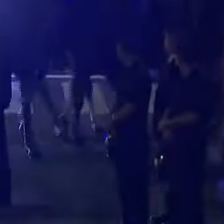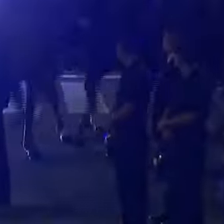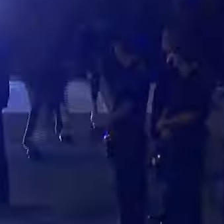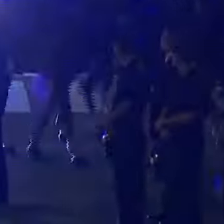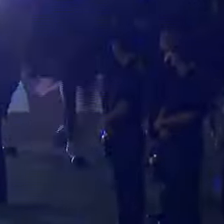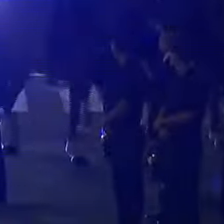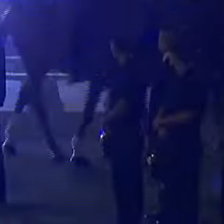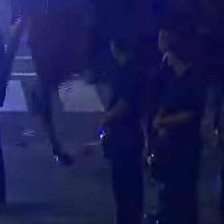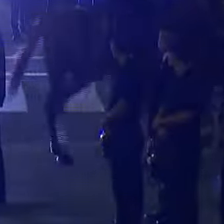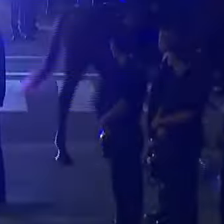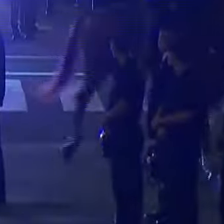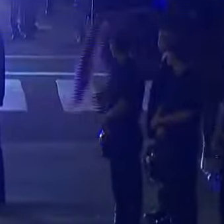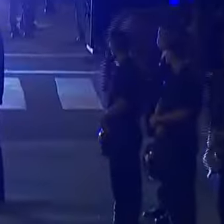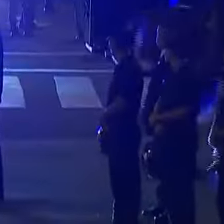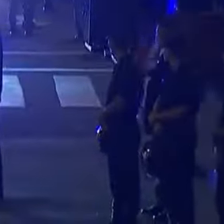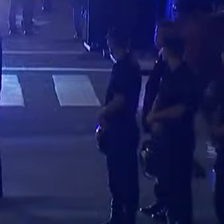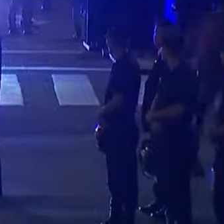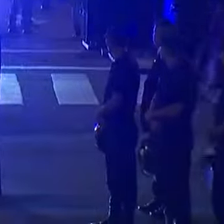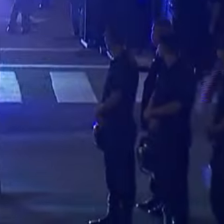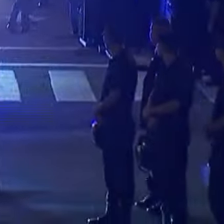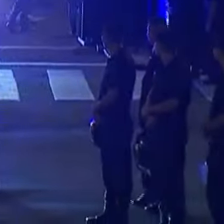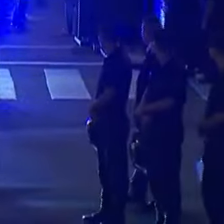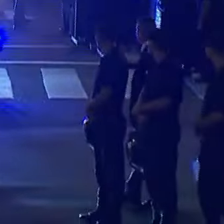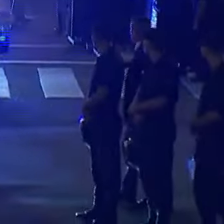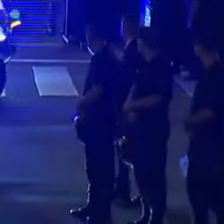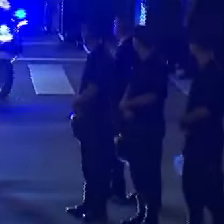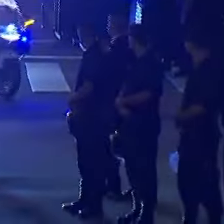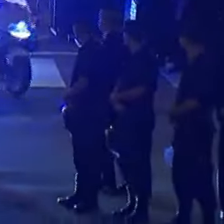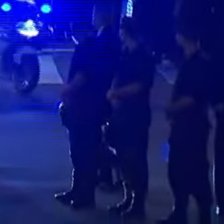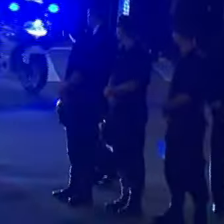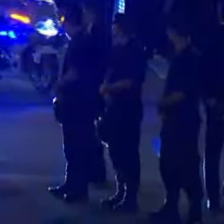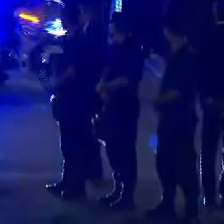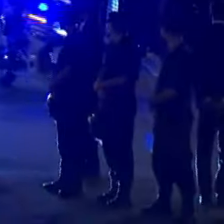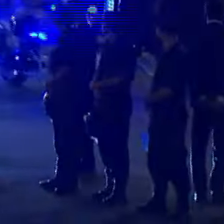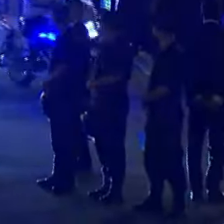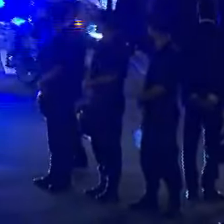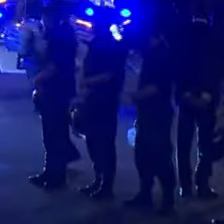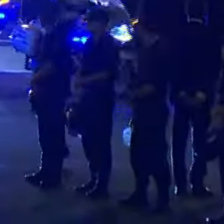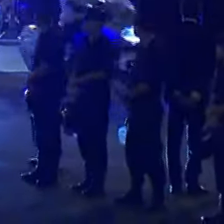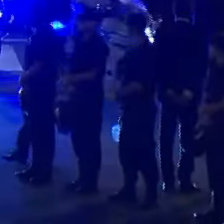doctor Javier Milei. Escoltado por el Regimiento de Granaderos a Caballo,